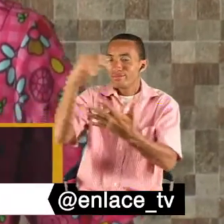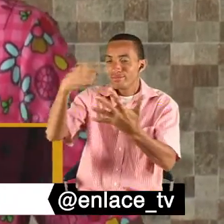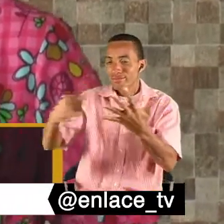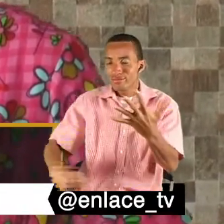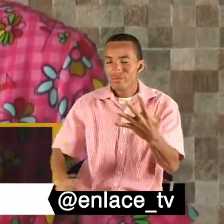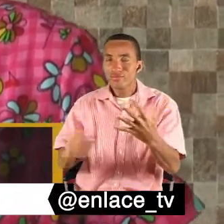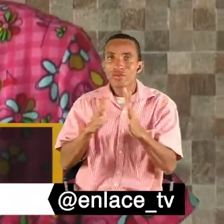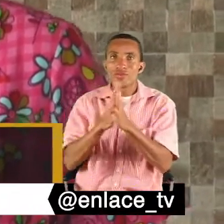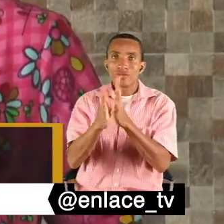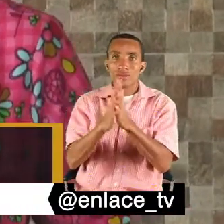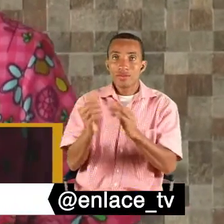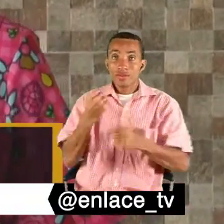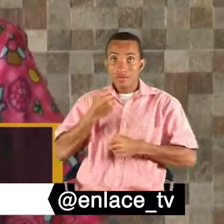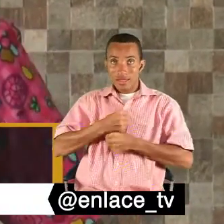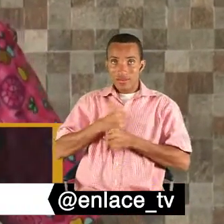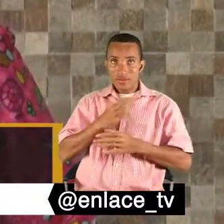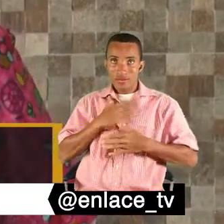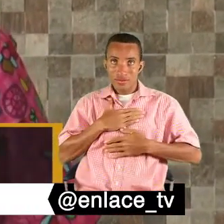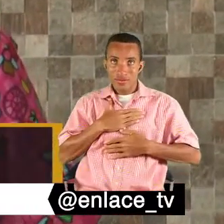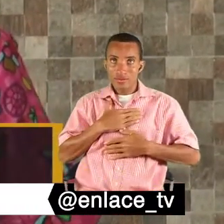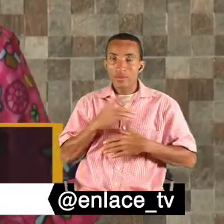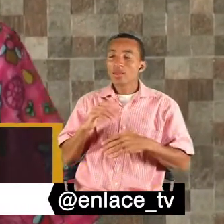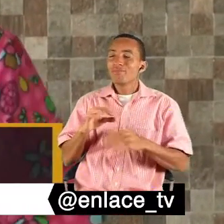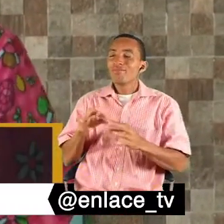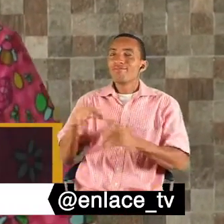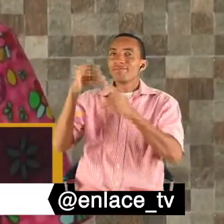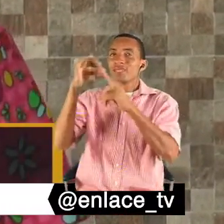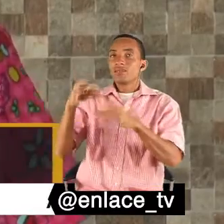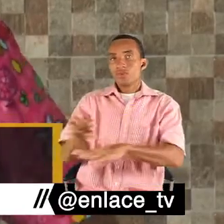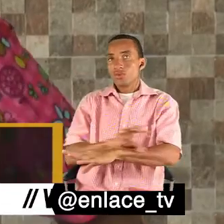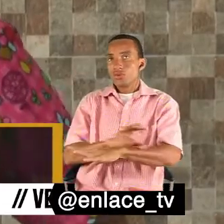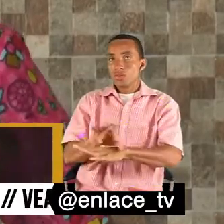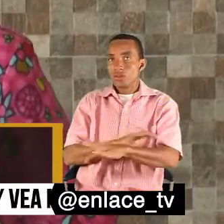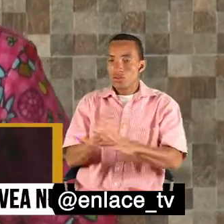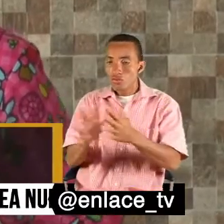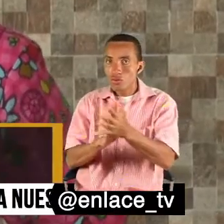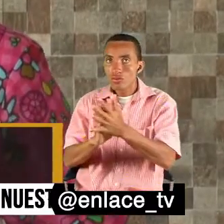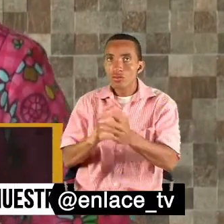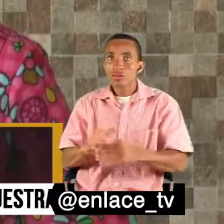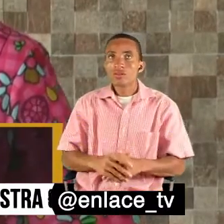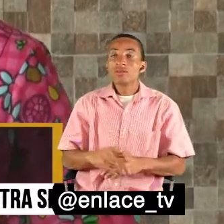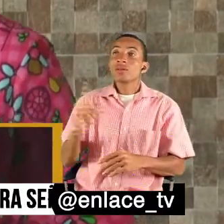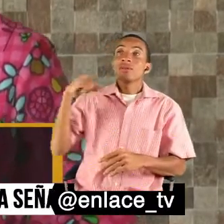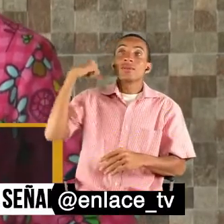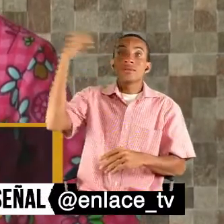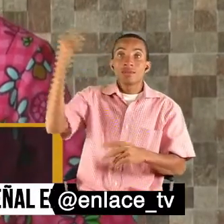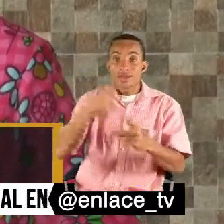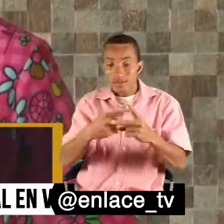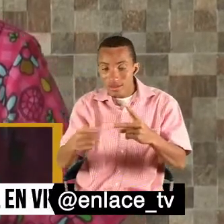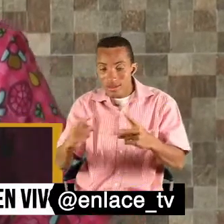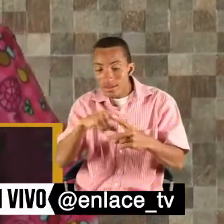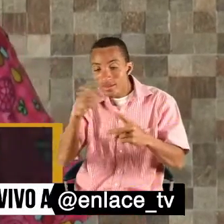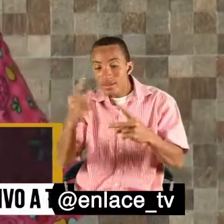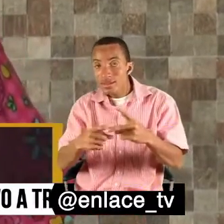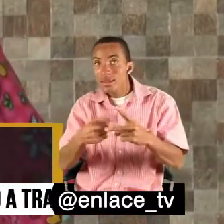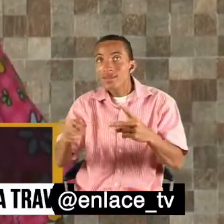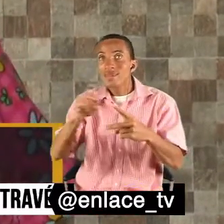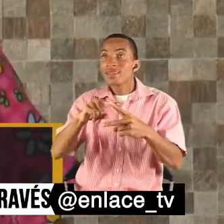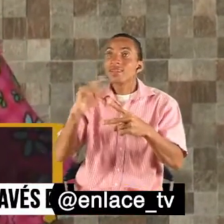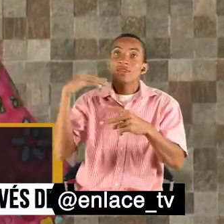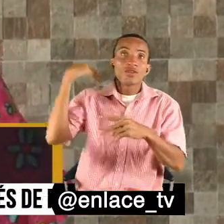trabajo y especialmente el computador, que es una información porque la otra semana yo viajo, el sábado viajo para la ciudad de